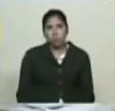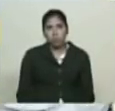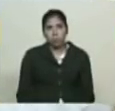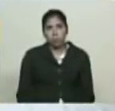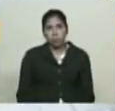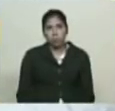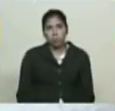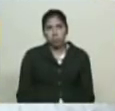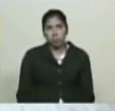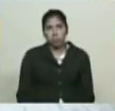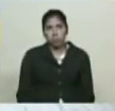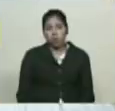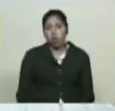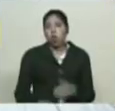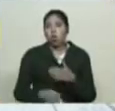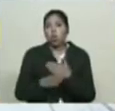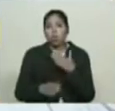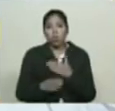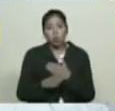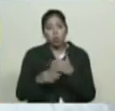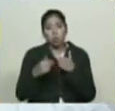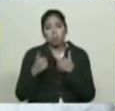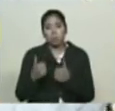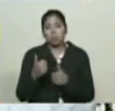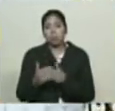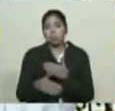continúe el cronograma electoral, ¿no?